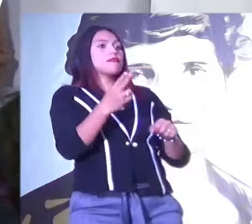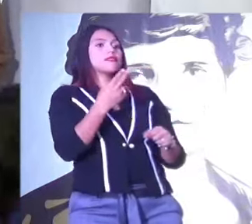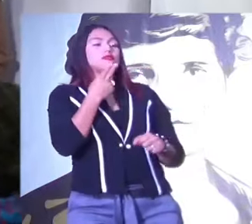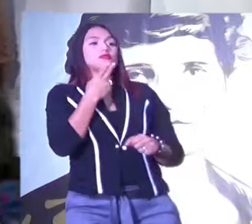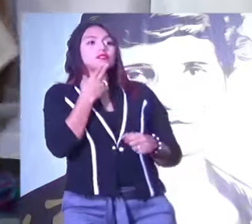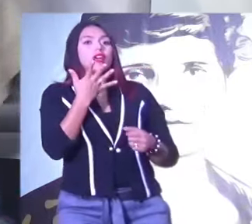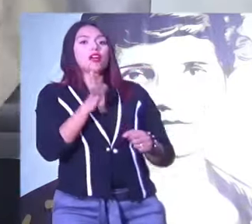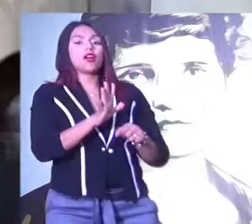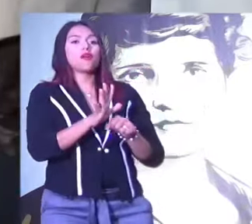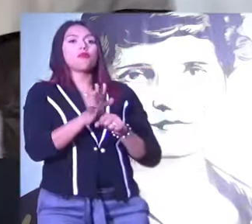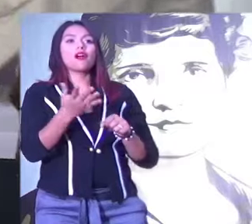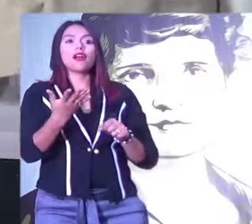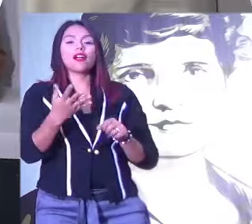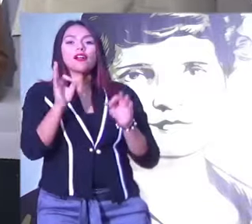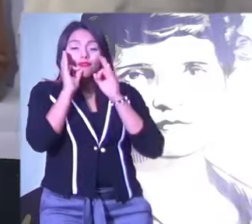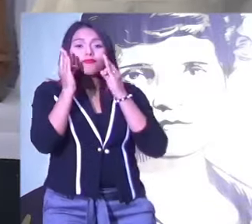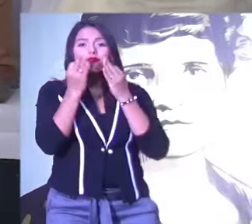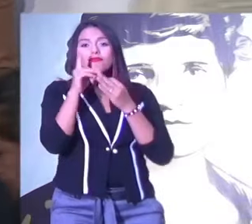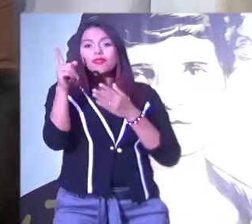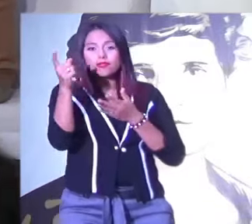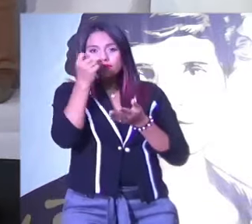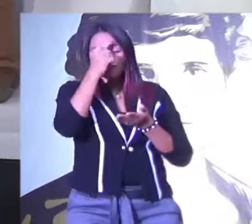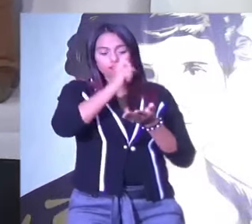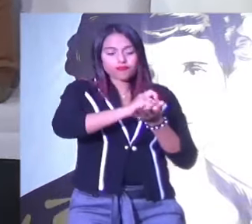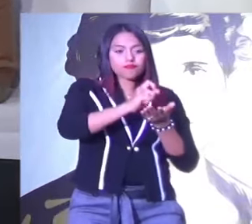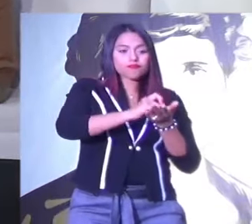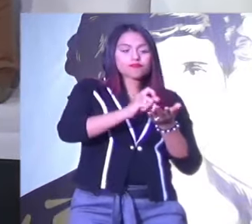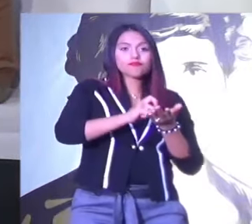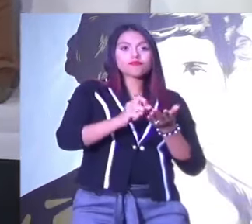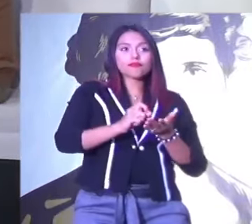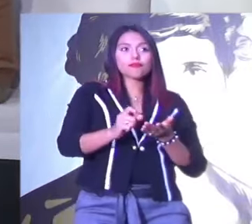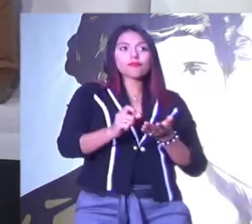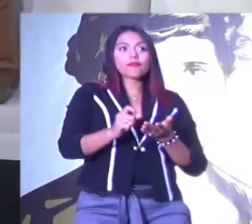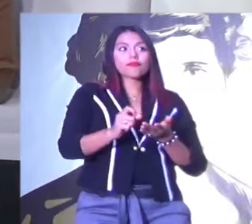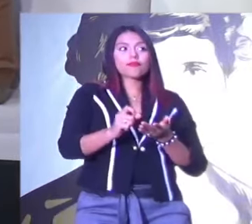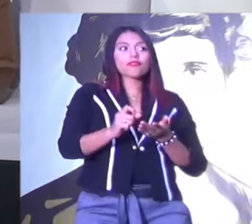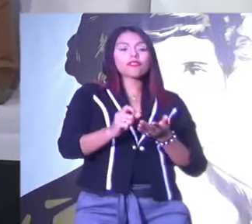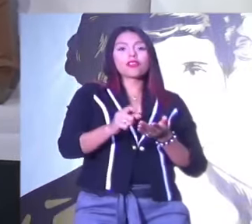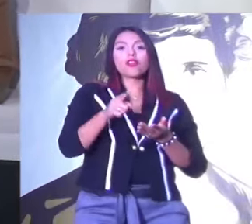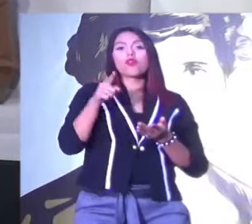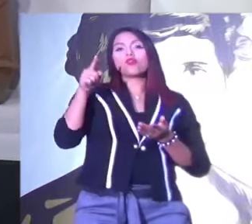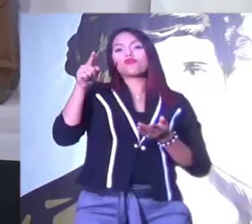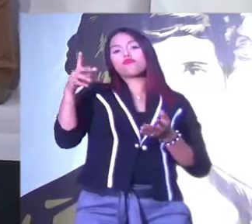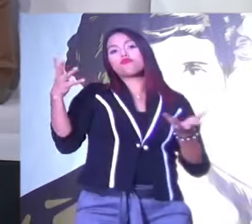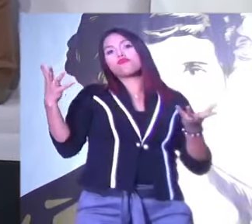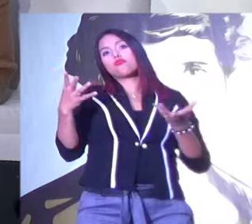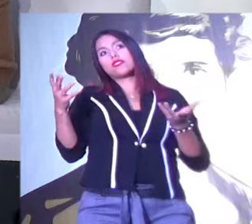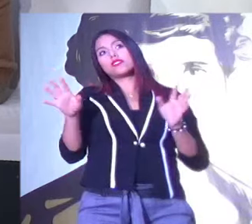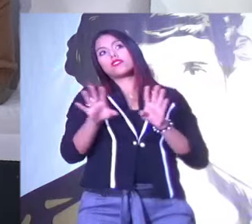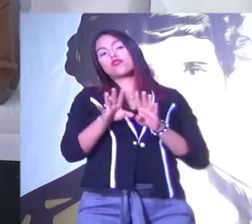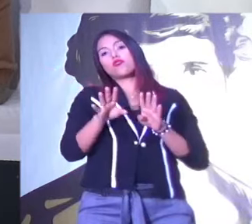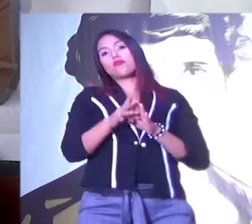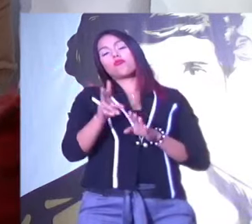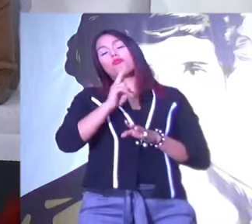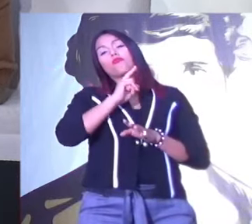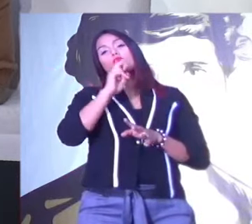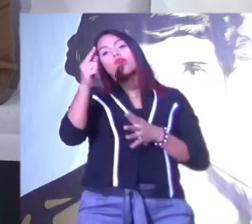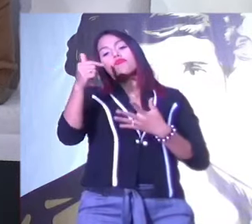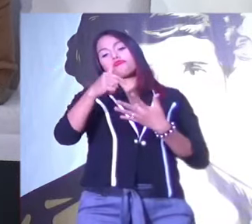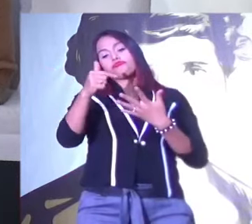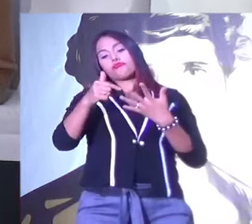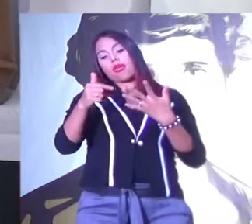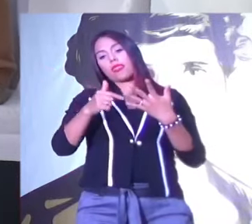me parece que tu manera de trabajar, y me gustaría entrarle por ahí a esta antología, estás recogiendo estas voces en